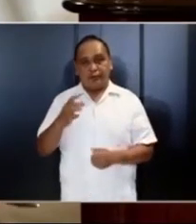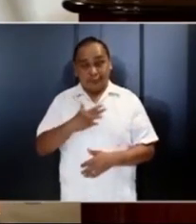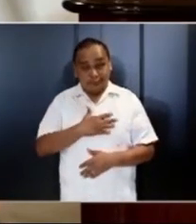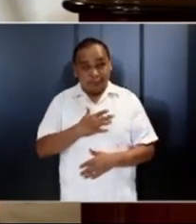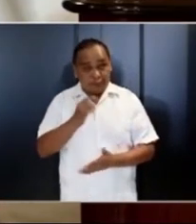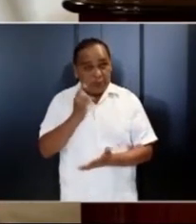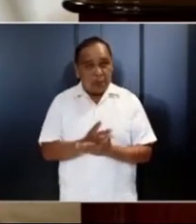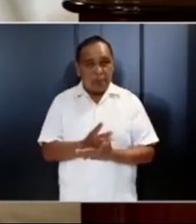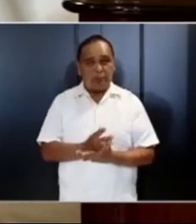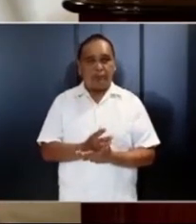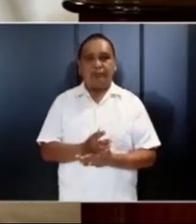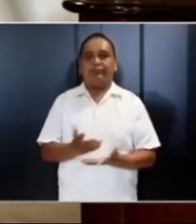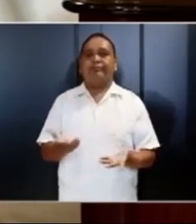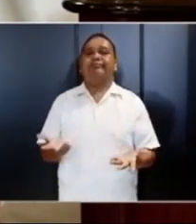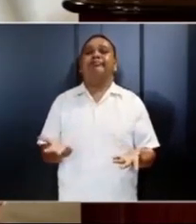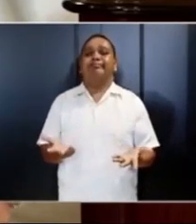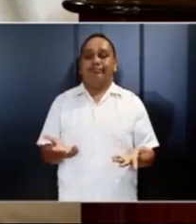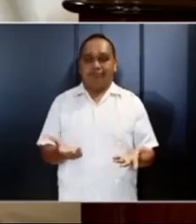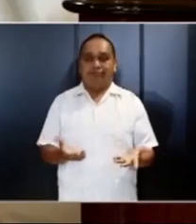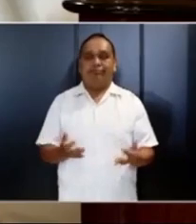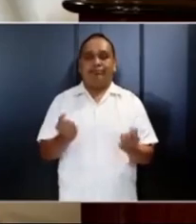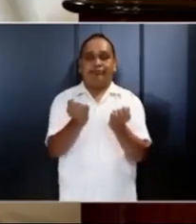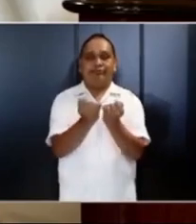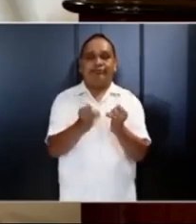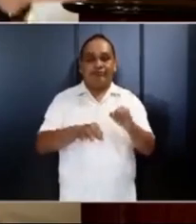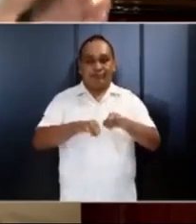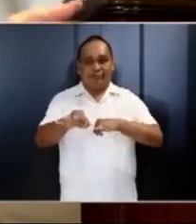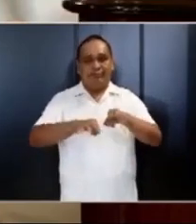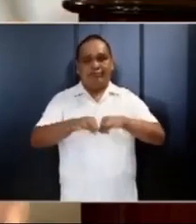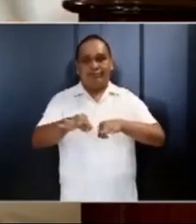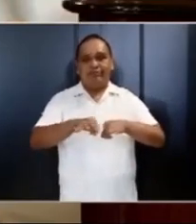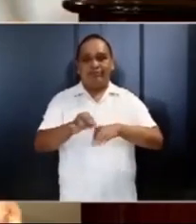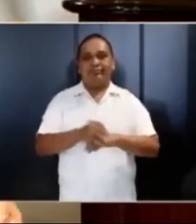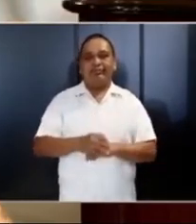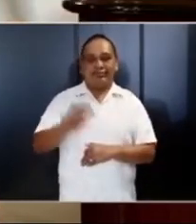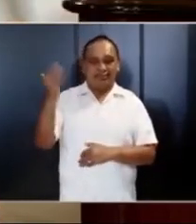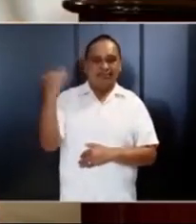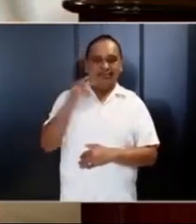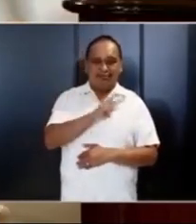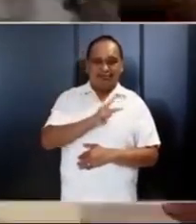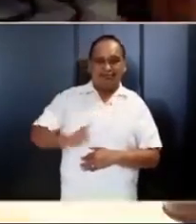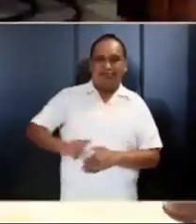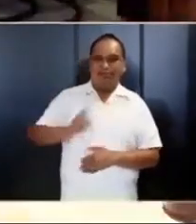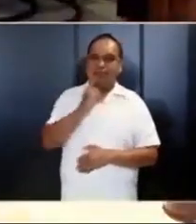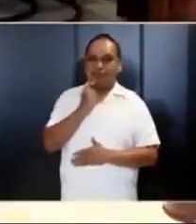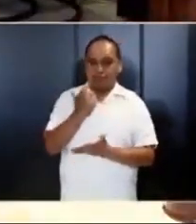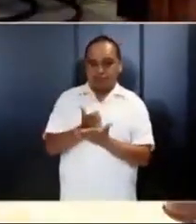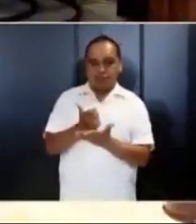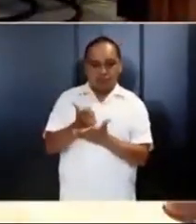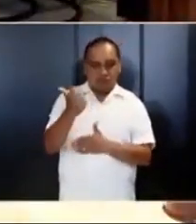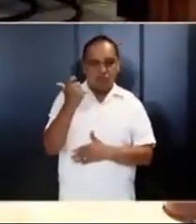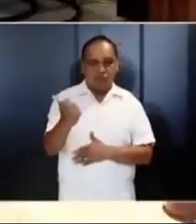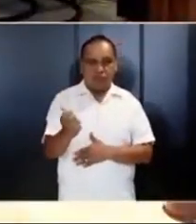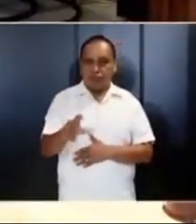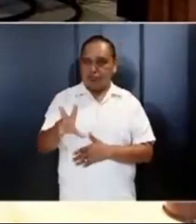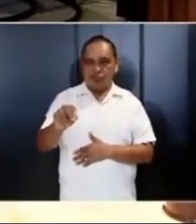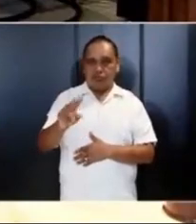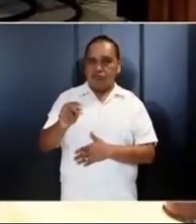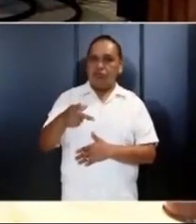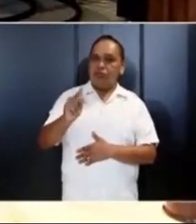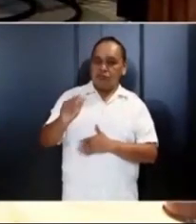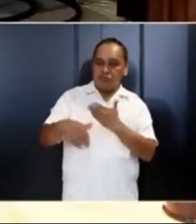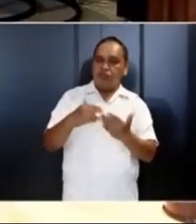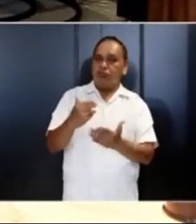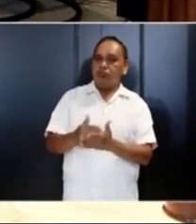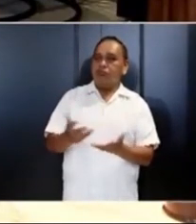sin nada. Le digo que hasta una vez, pues Andrés Manuel nos dijo, ¿saben? No hay dinero, pero les voy a regalar unos tenis y un sueño.